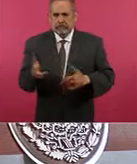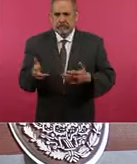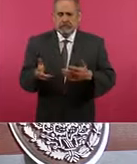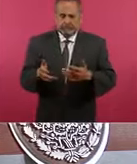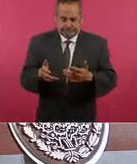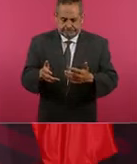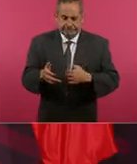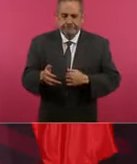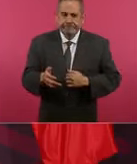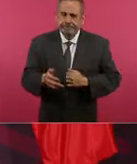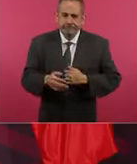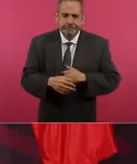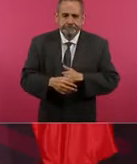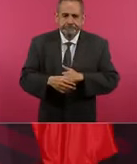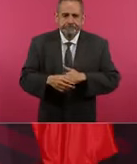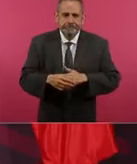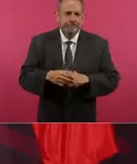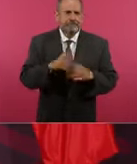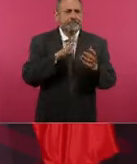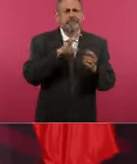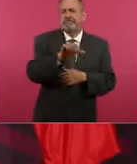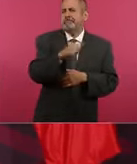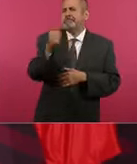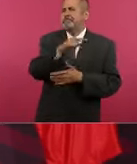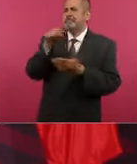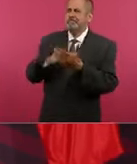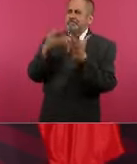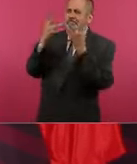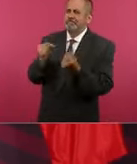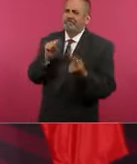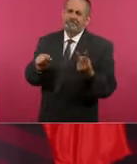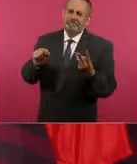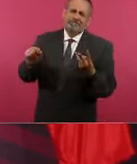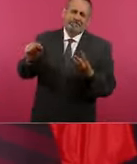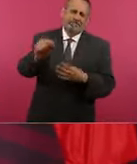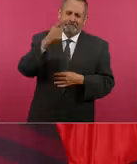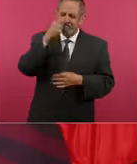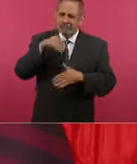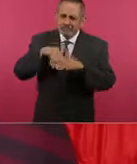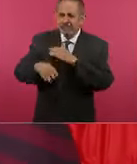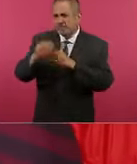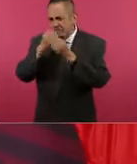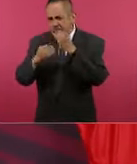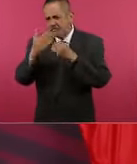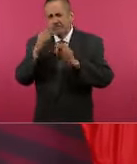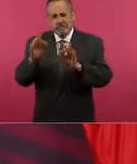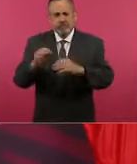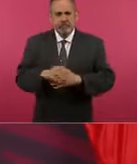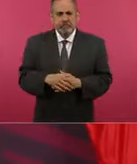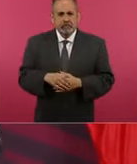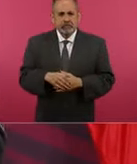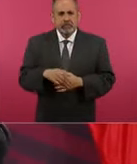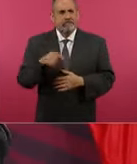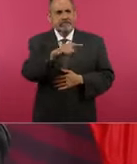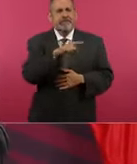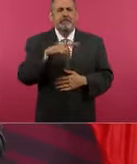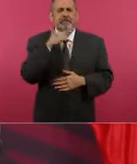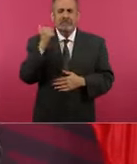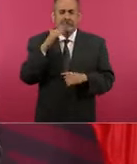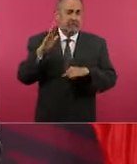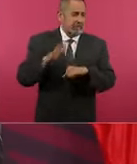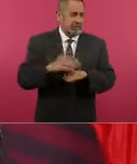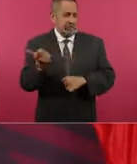aunque hay muchísimos lugares, ¿no?, para comer, y tampoco está tan caro en la Roma y